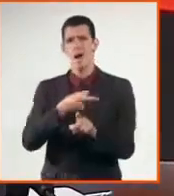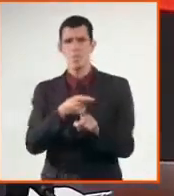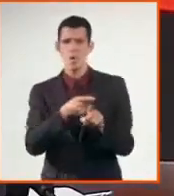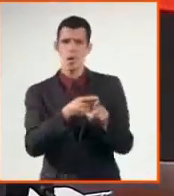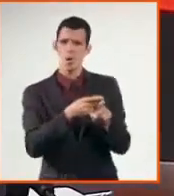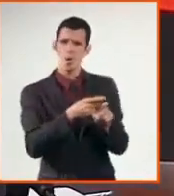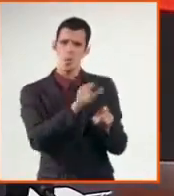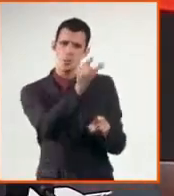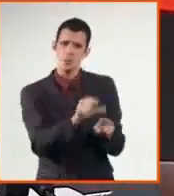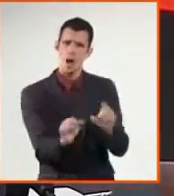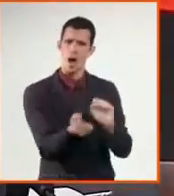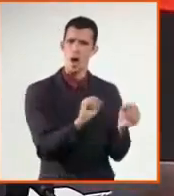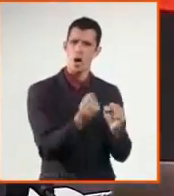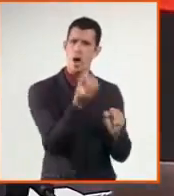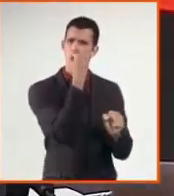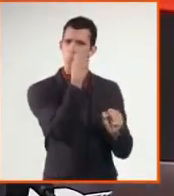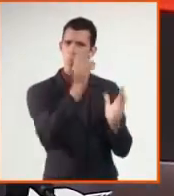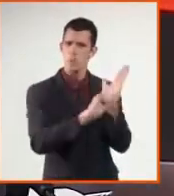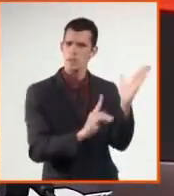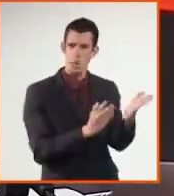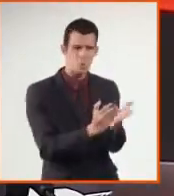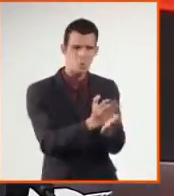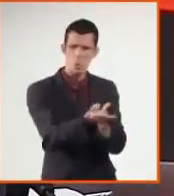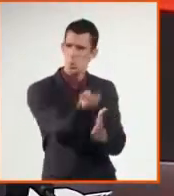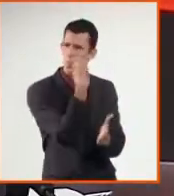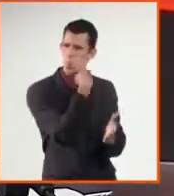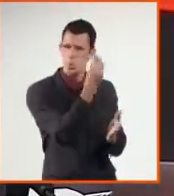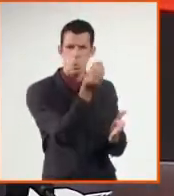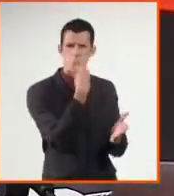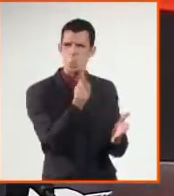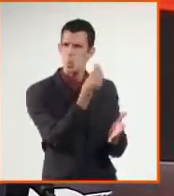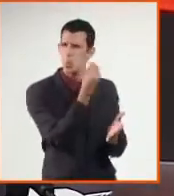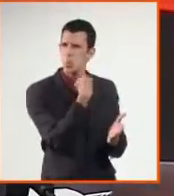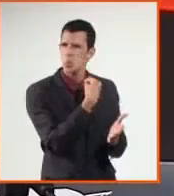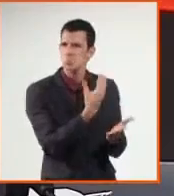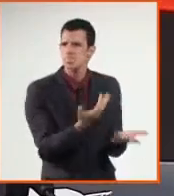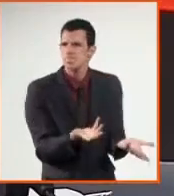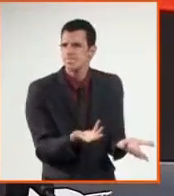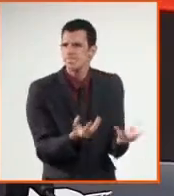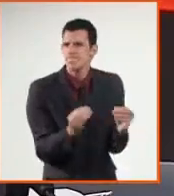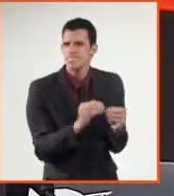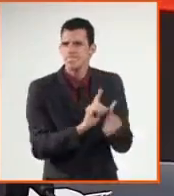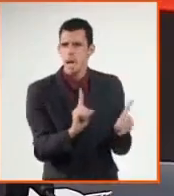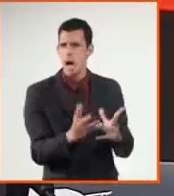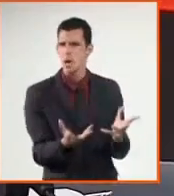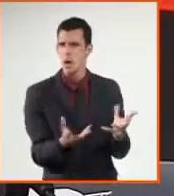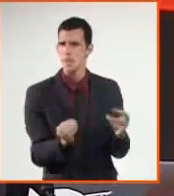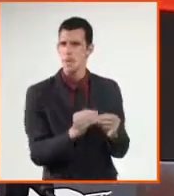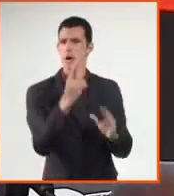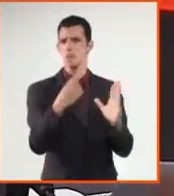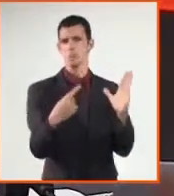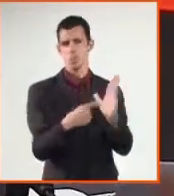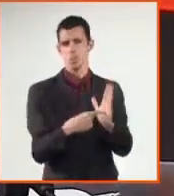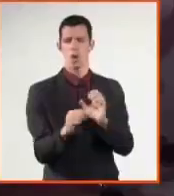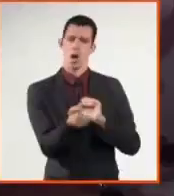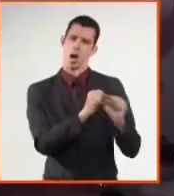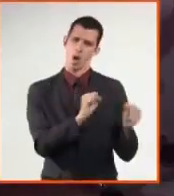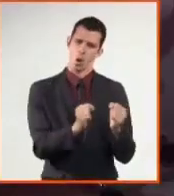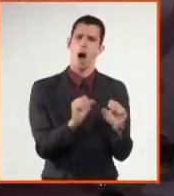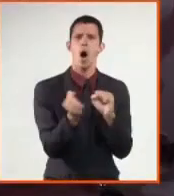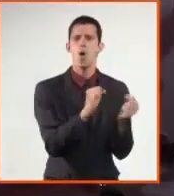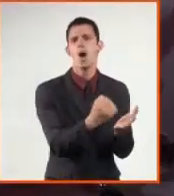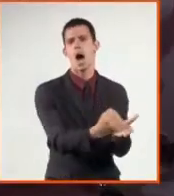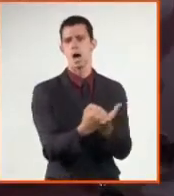menos a otros aunque estos ahorros no van a reducir completamente en los niveles de afectación